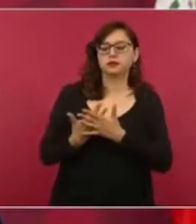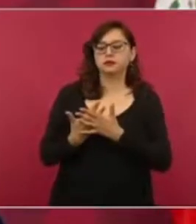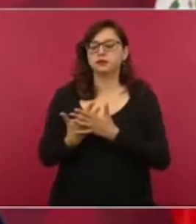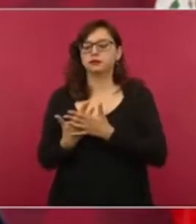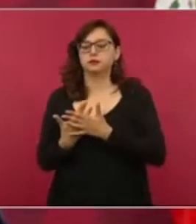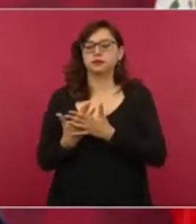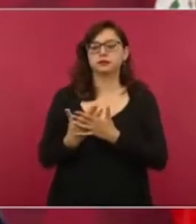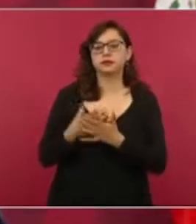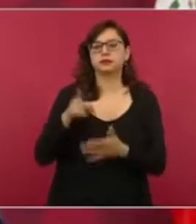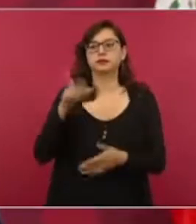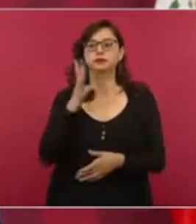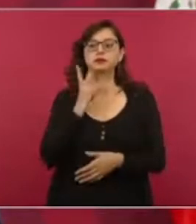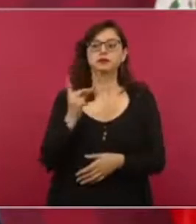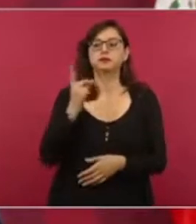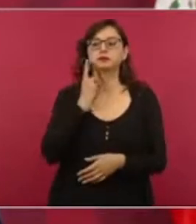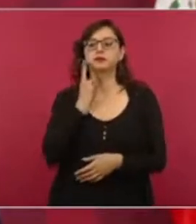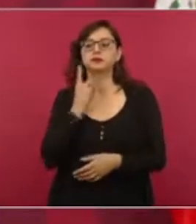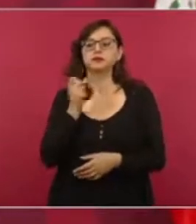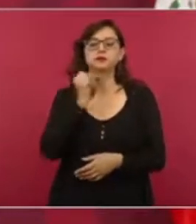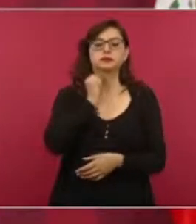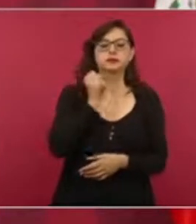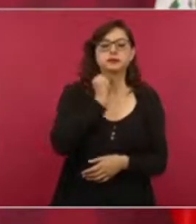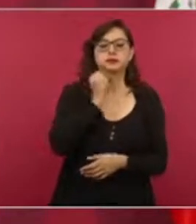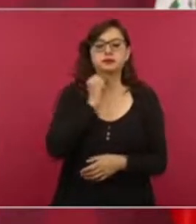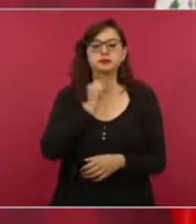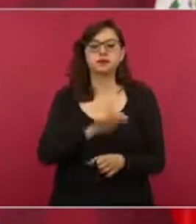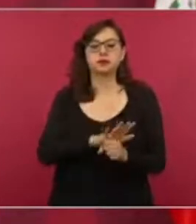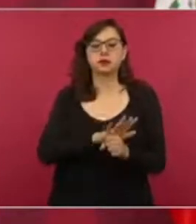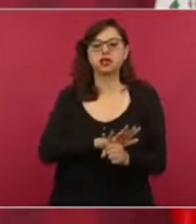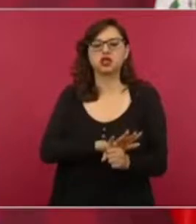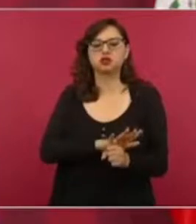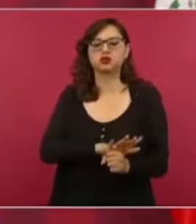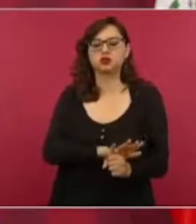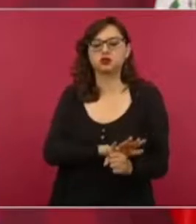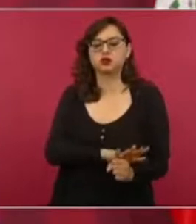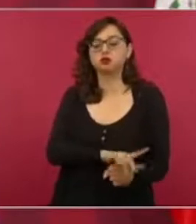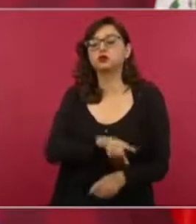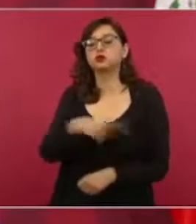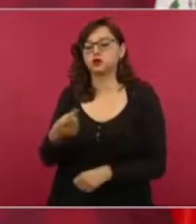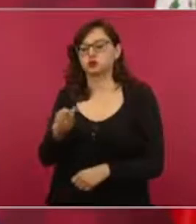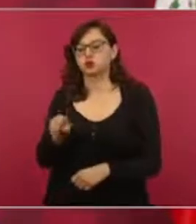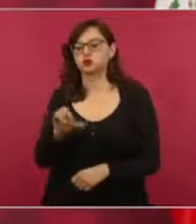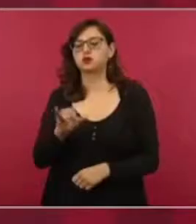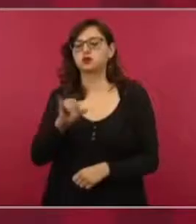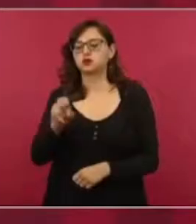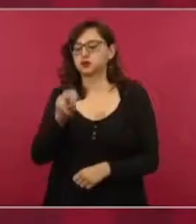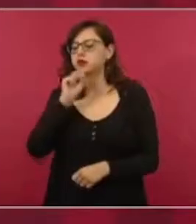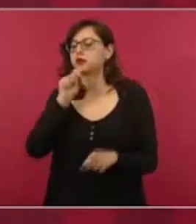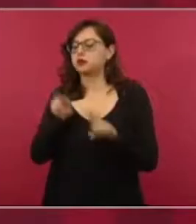en la Cámara de Diputados, en la Cámara de Senadores y en el Poder Judicial,